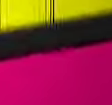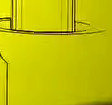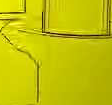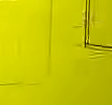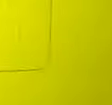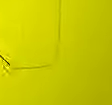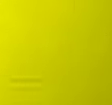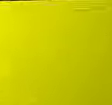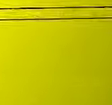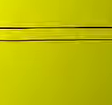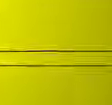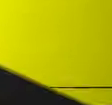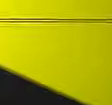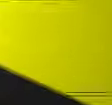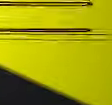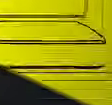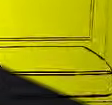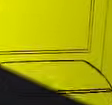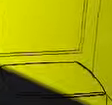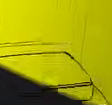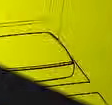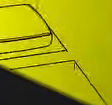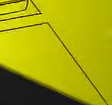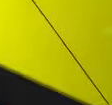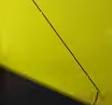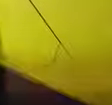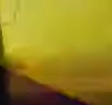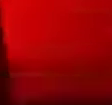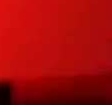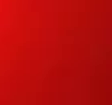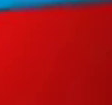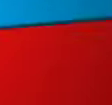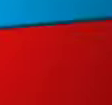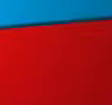¿Qué es el trabajo sexual? Adelante, Miguel y Enrique.